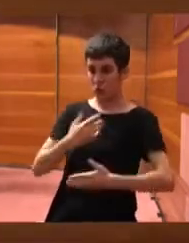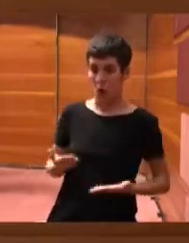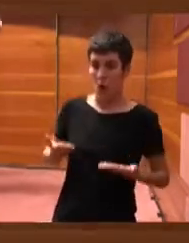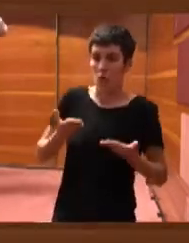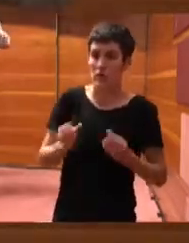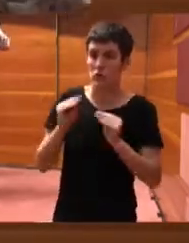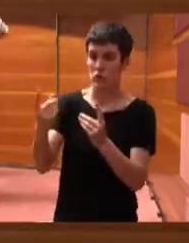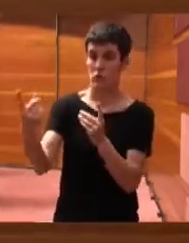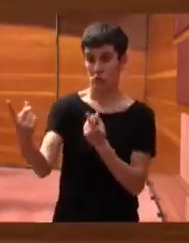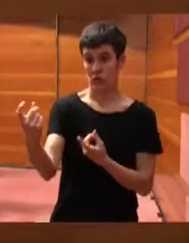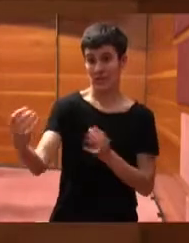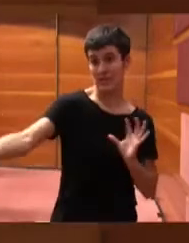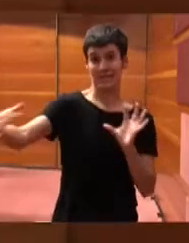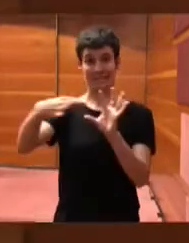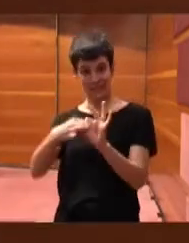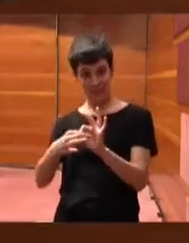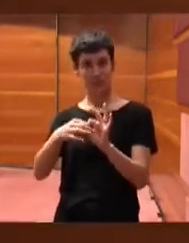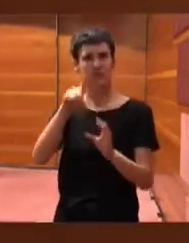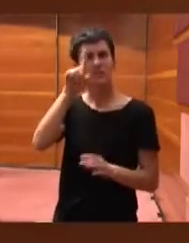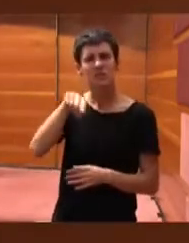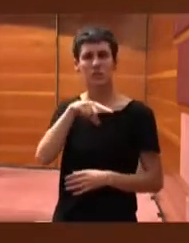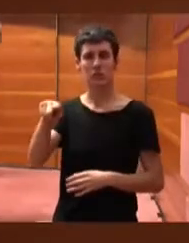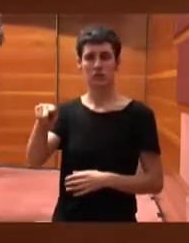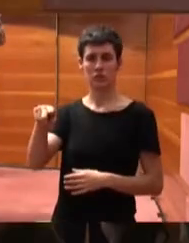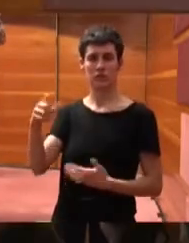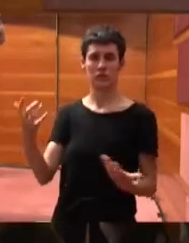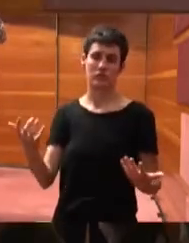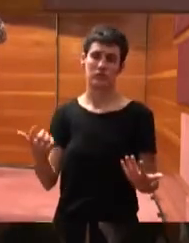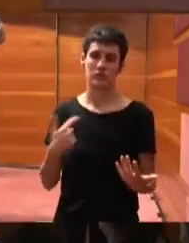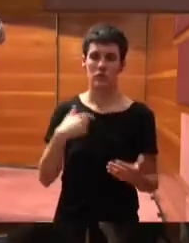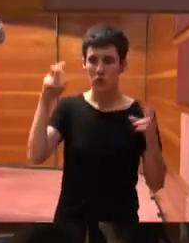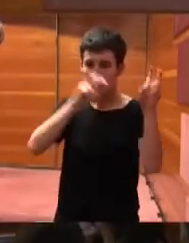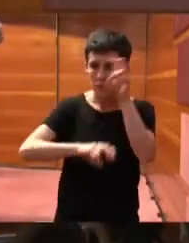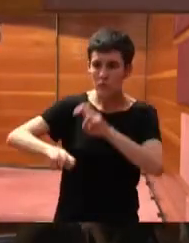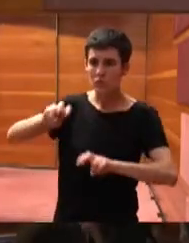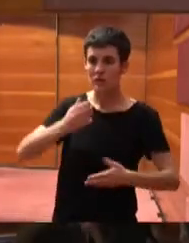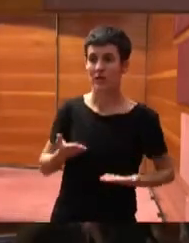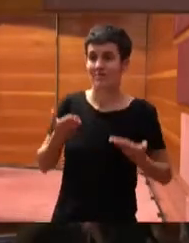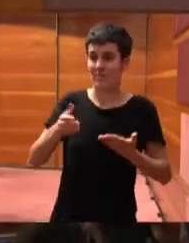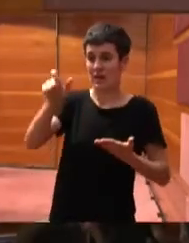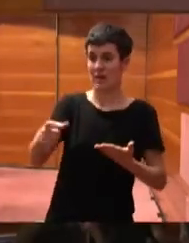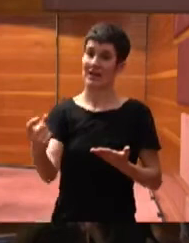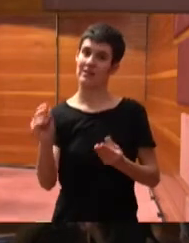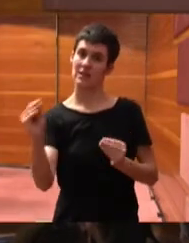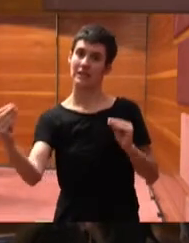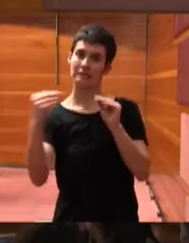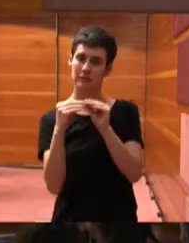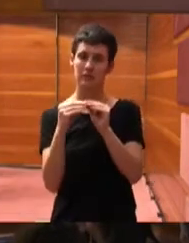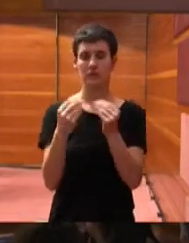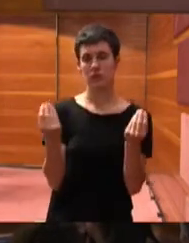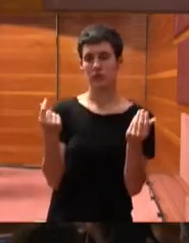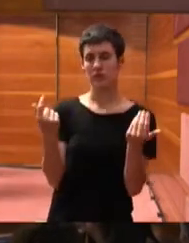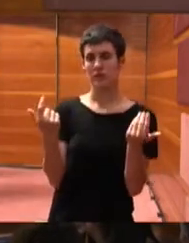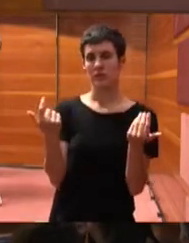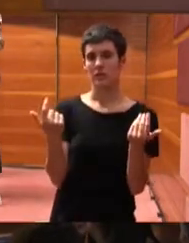ofrecer? A por eso iré, a por los que tienen esa necesidad que yo estoy ofreciendo, ¿vale? Entonces, parto de la necesidad,